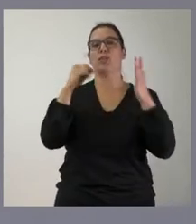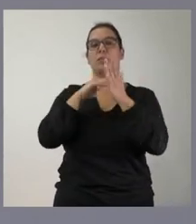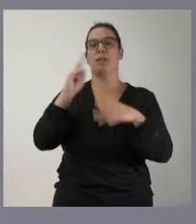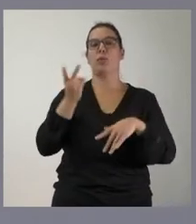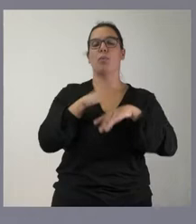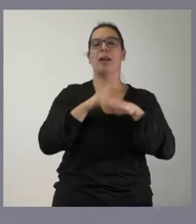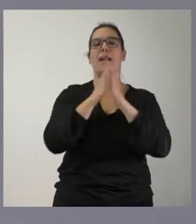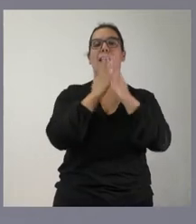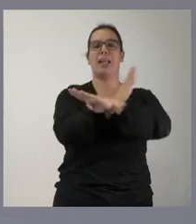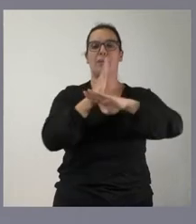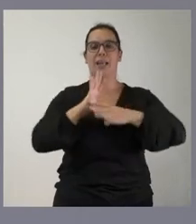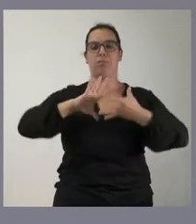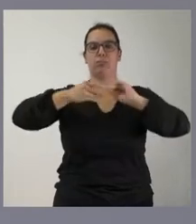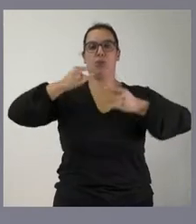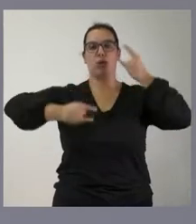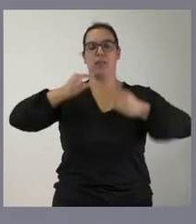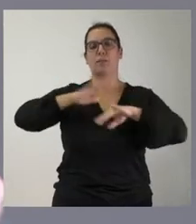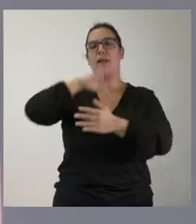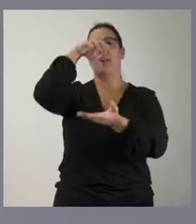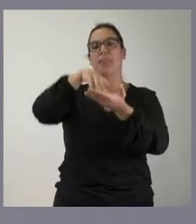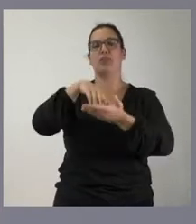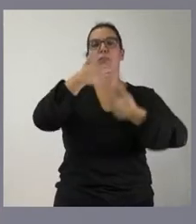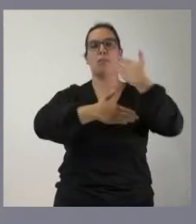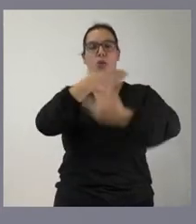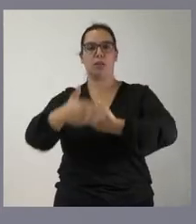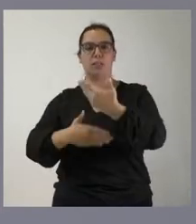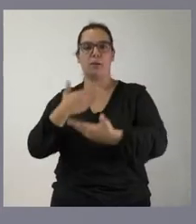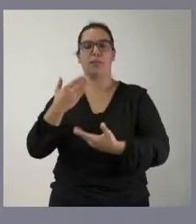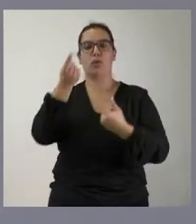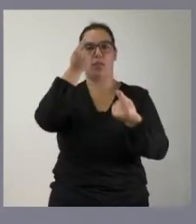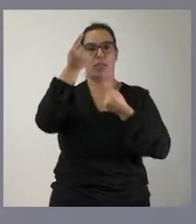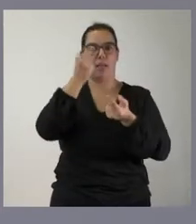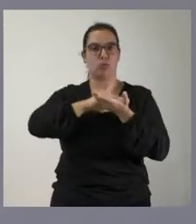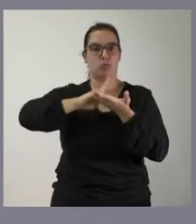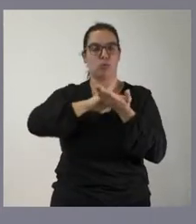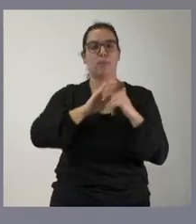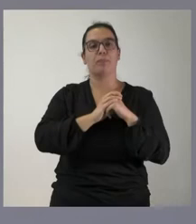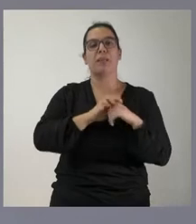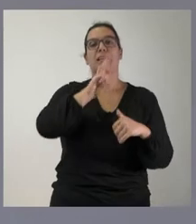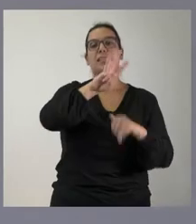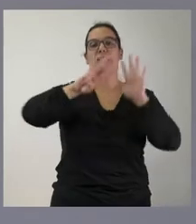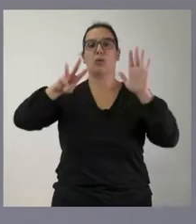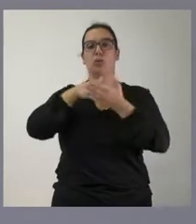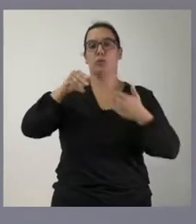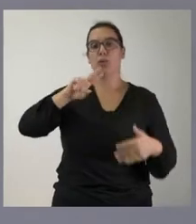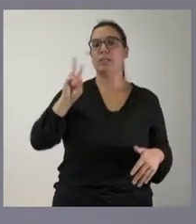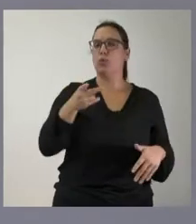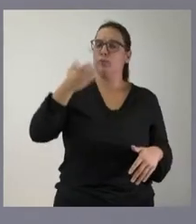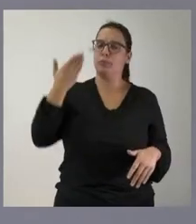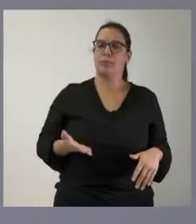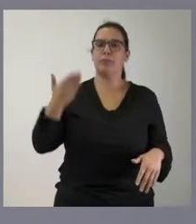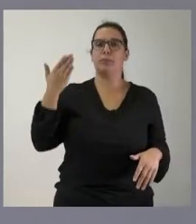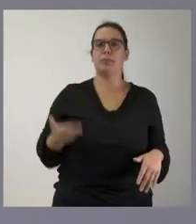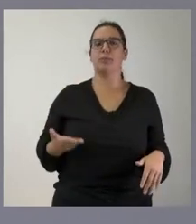una librería robotizada para el centro de procesamiento de datos 38 millones de euros Esto sí que es importante